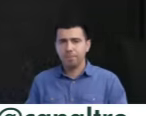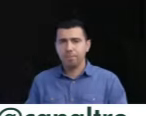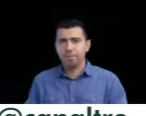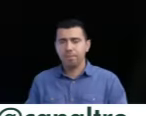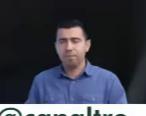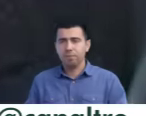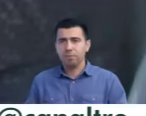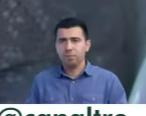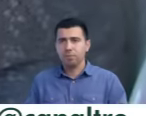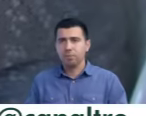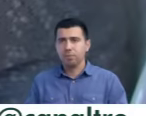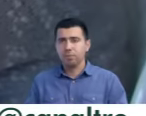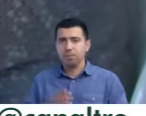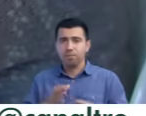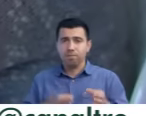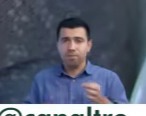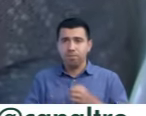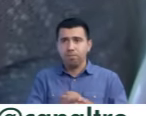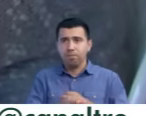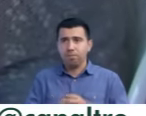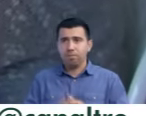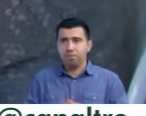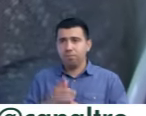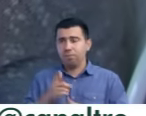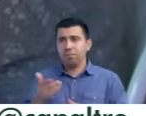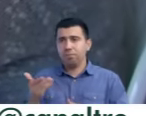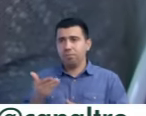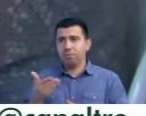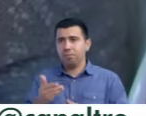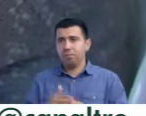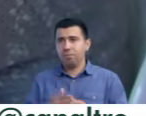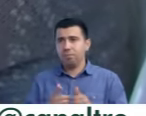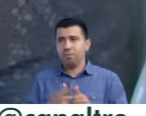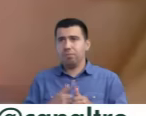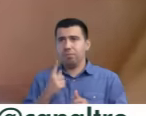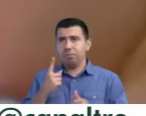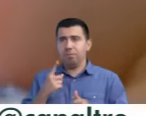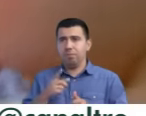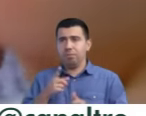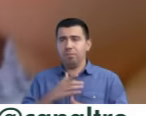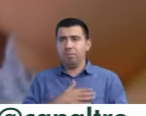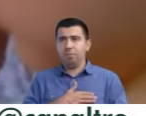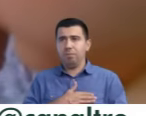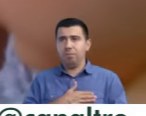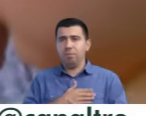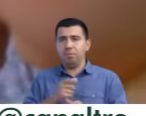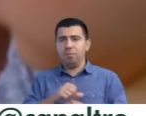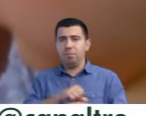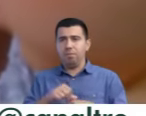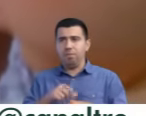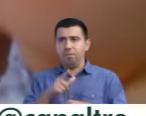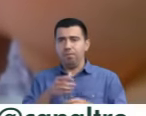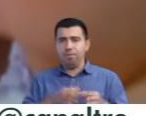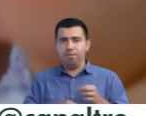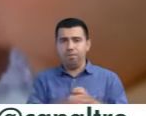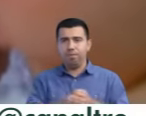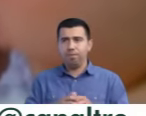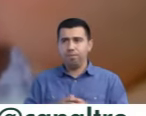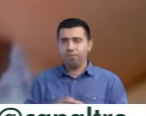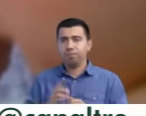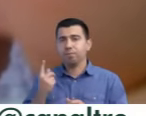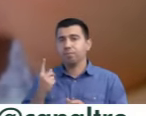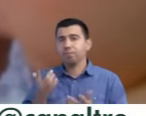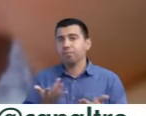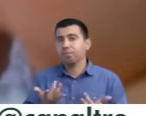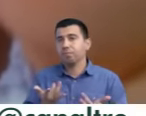viviendo la bebé es la primera en la lista de donación de corazón en Colombia ahora solo resta esperar